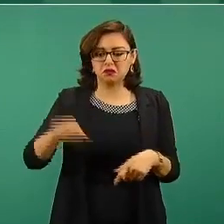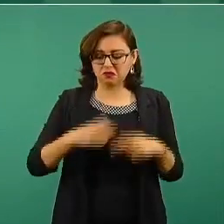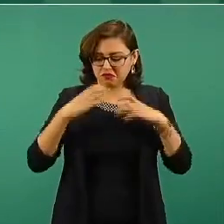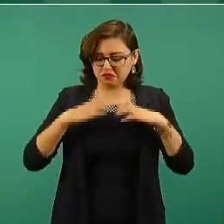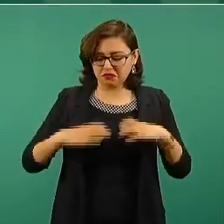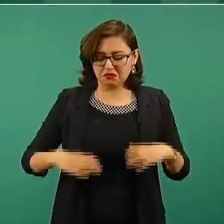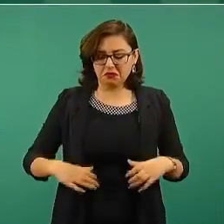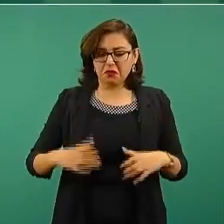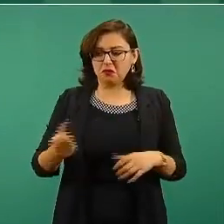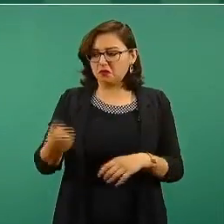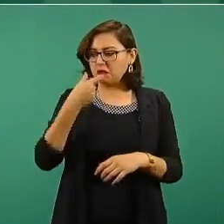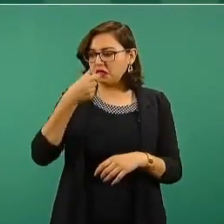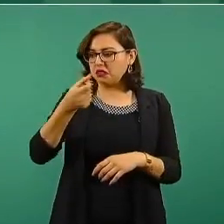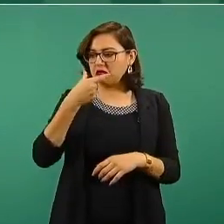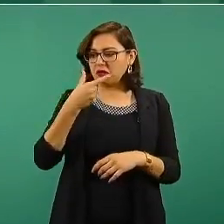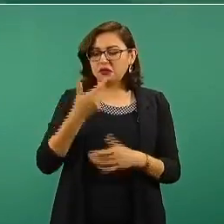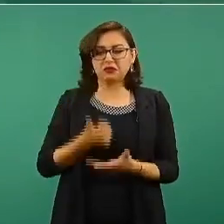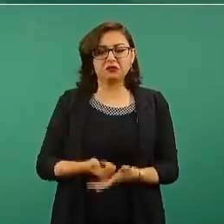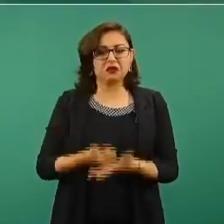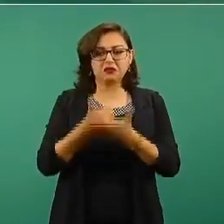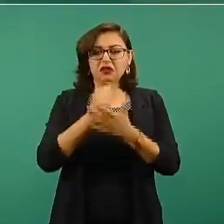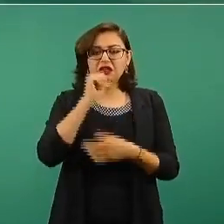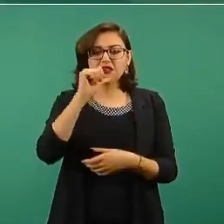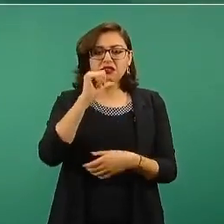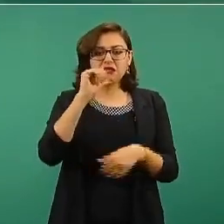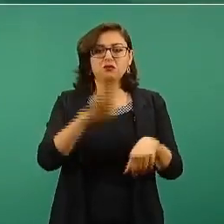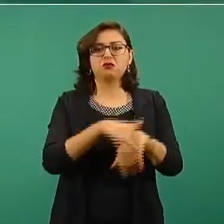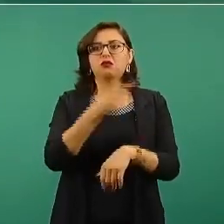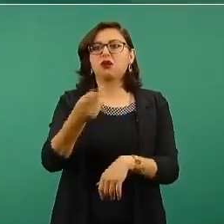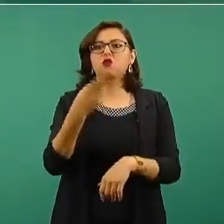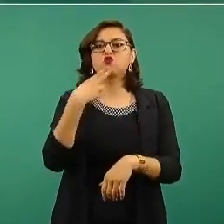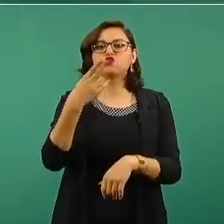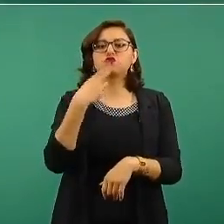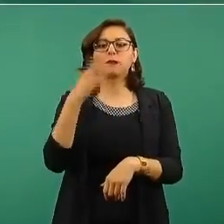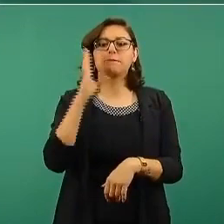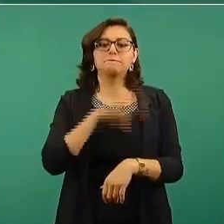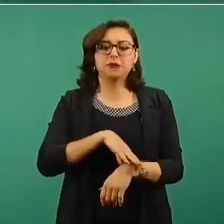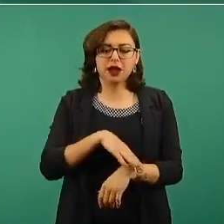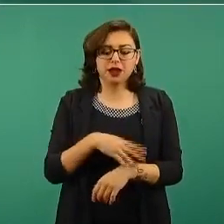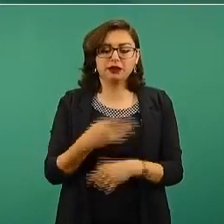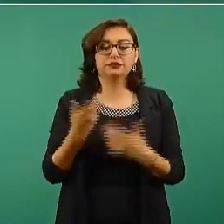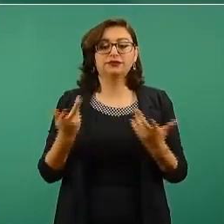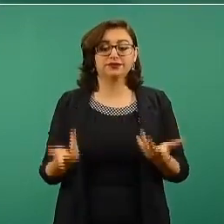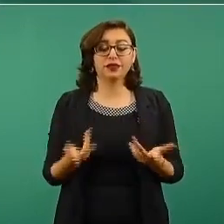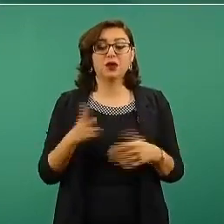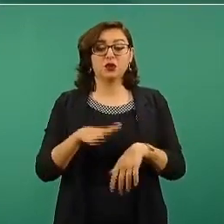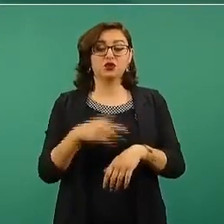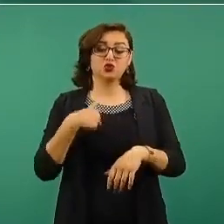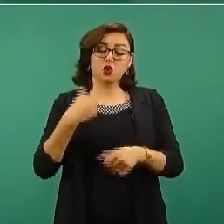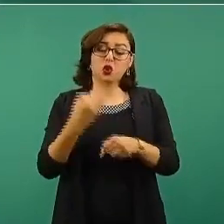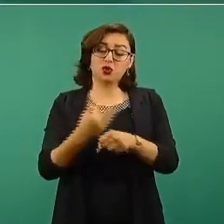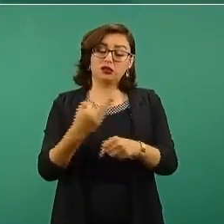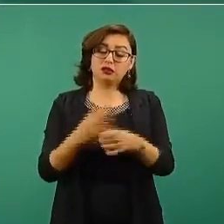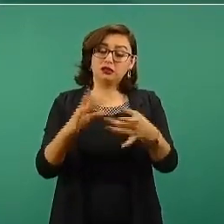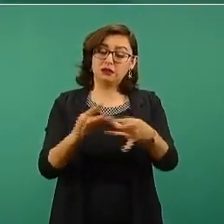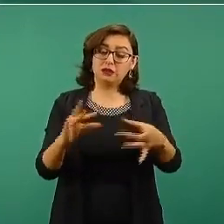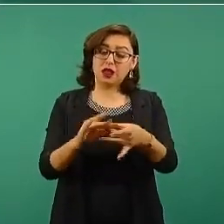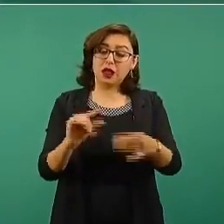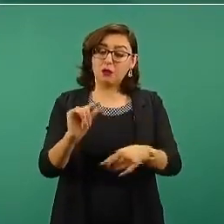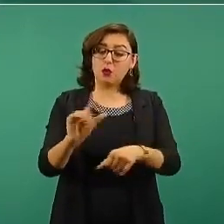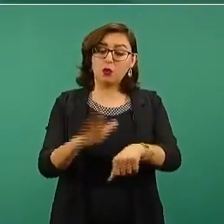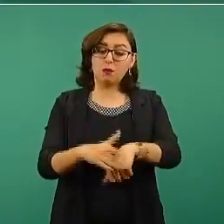Esto que me he extendido es para que vean que no solo es aquello que requiere una atención inmediata